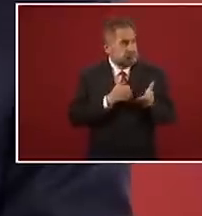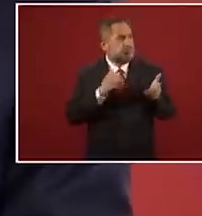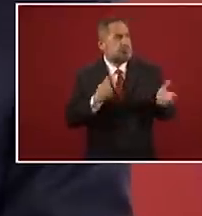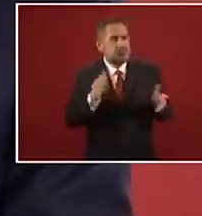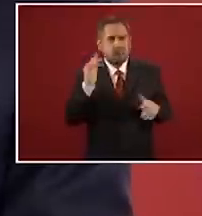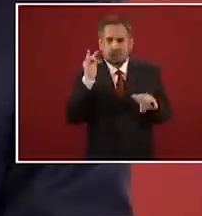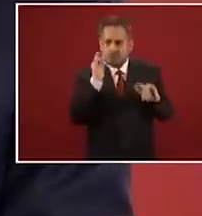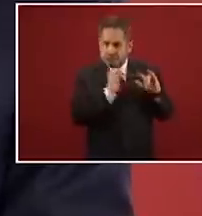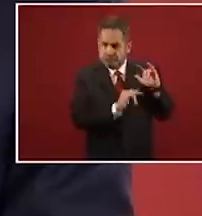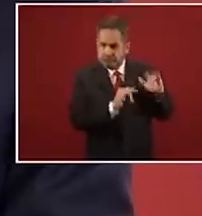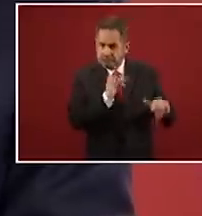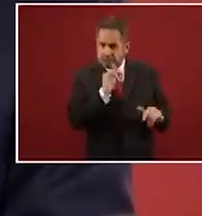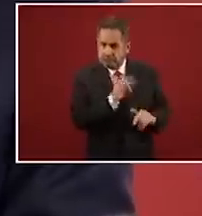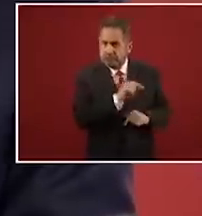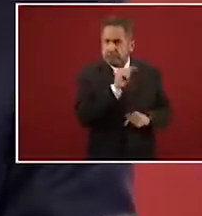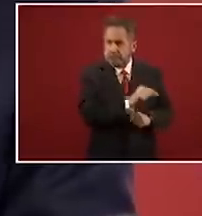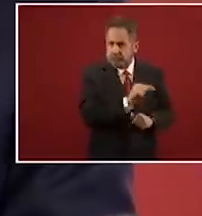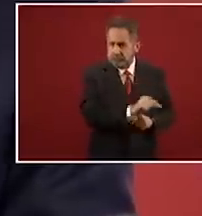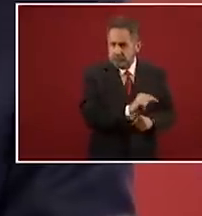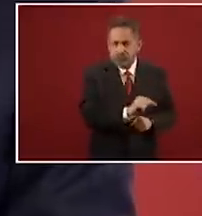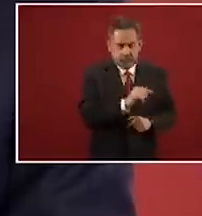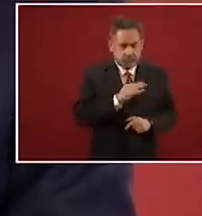de